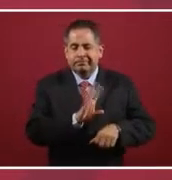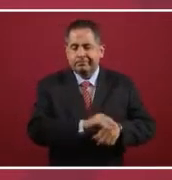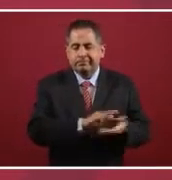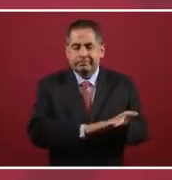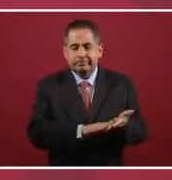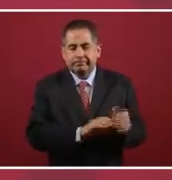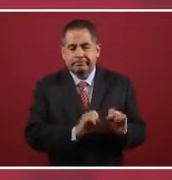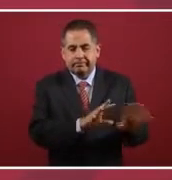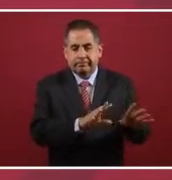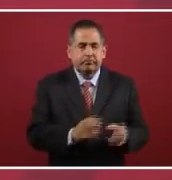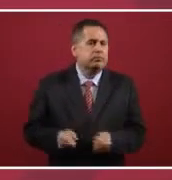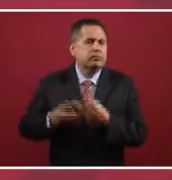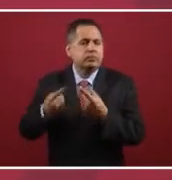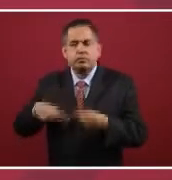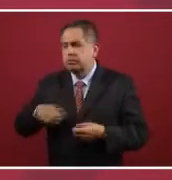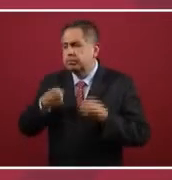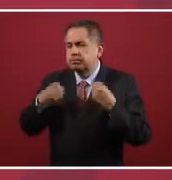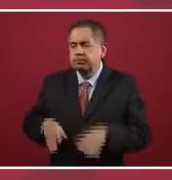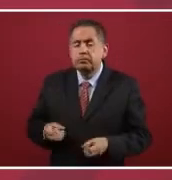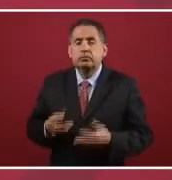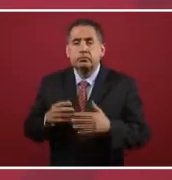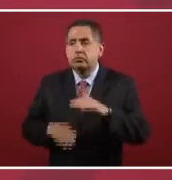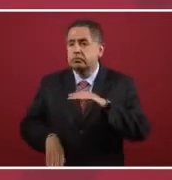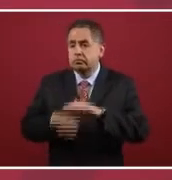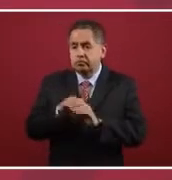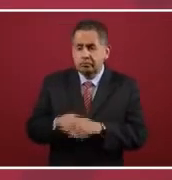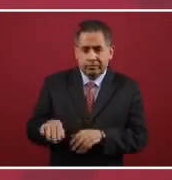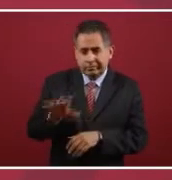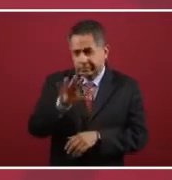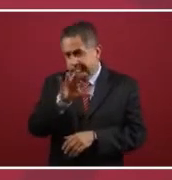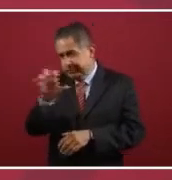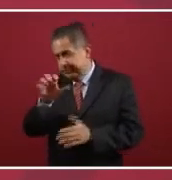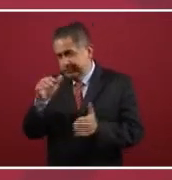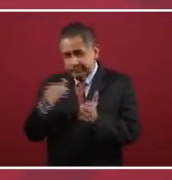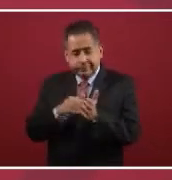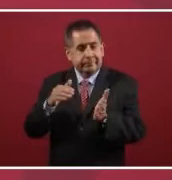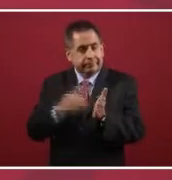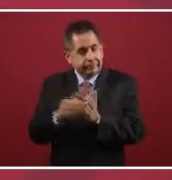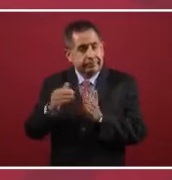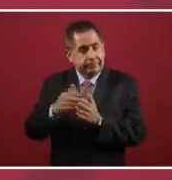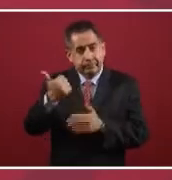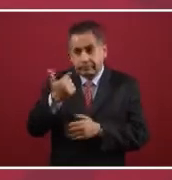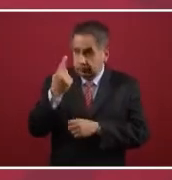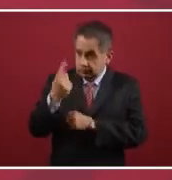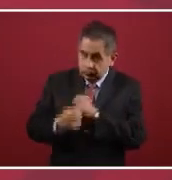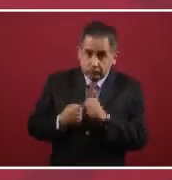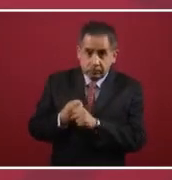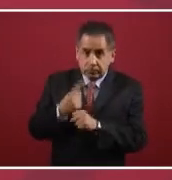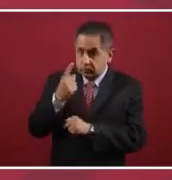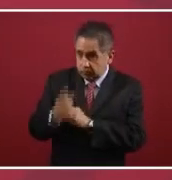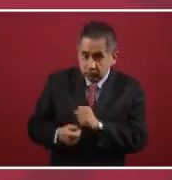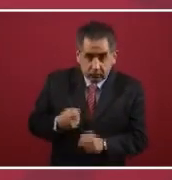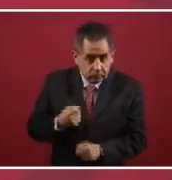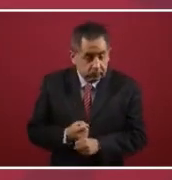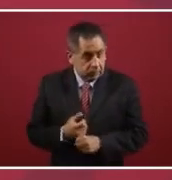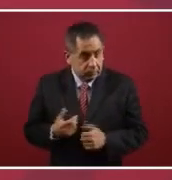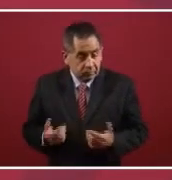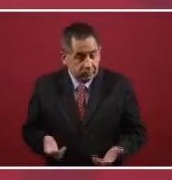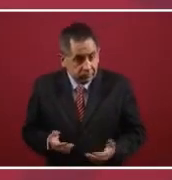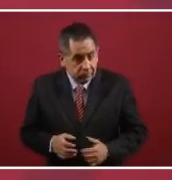evasión? Se calcula que hasta 500,000 millones de pesos al año.